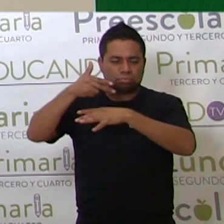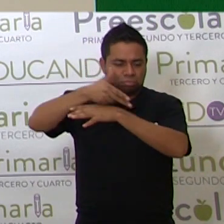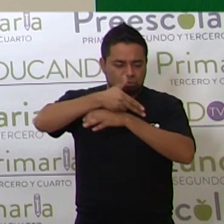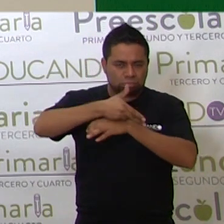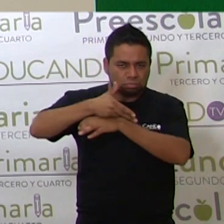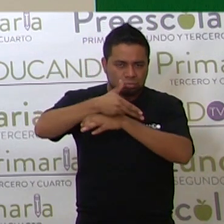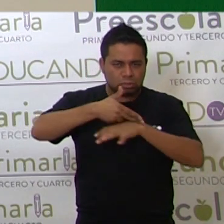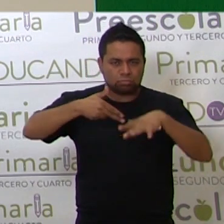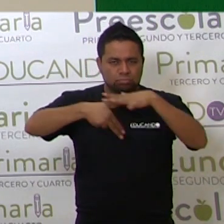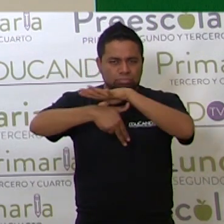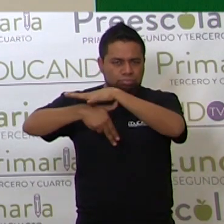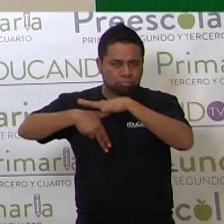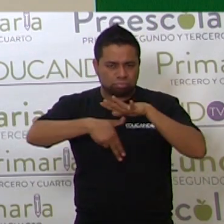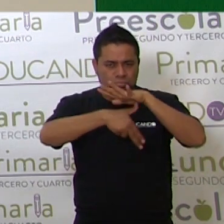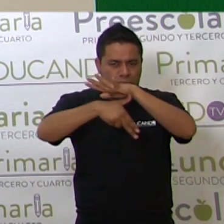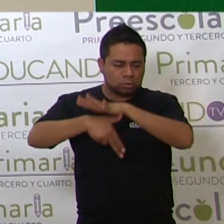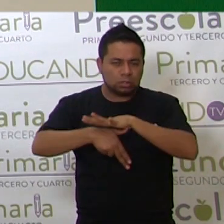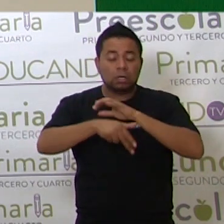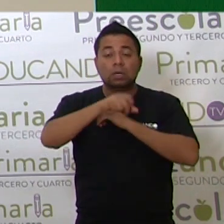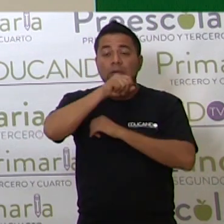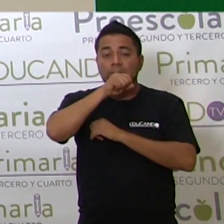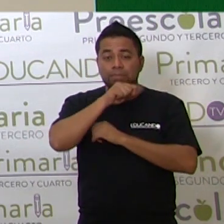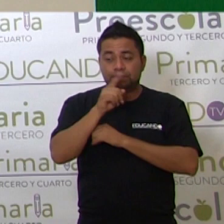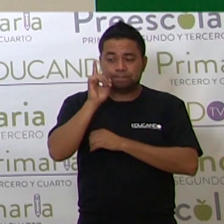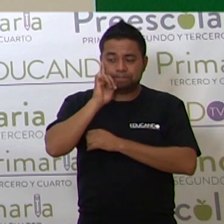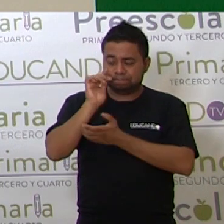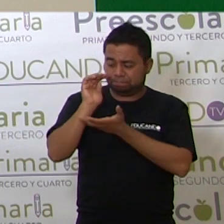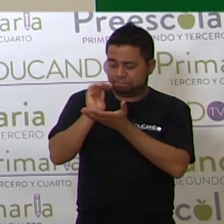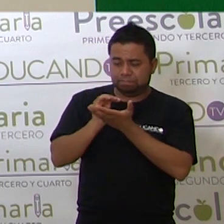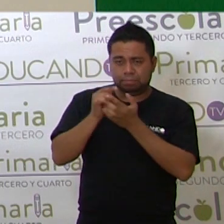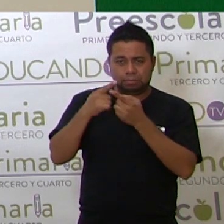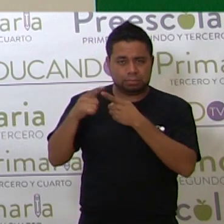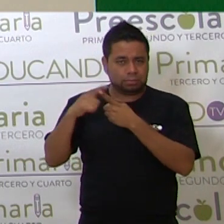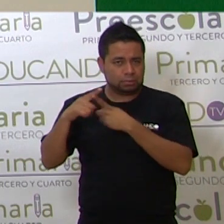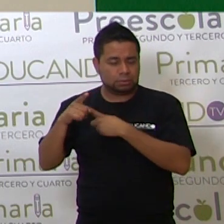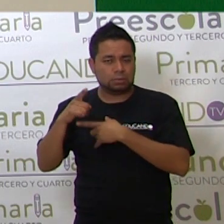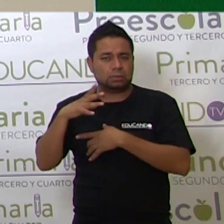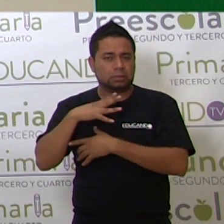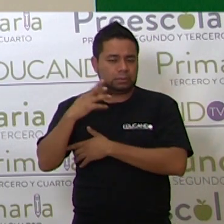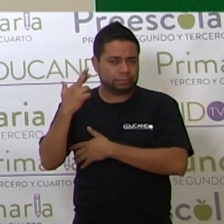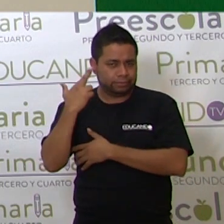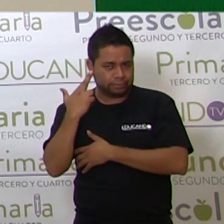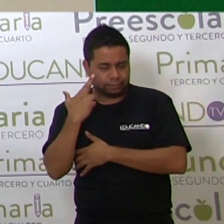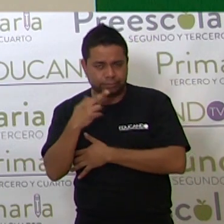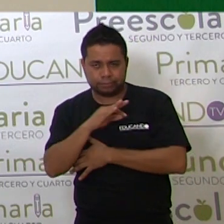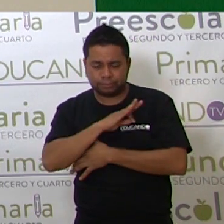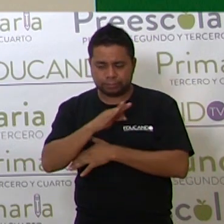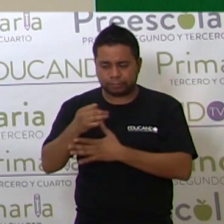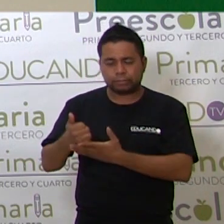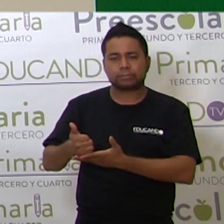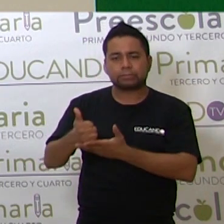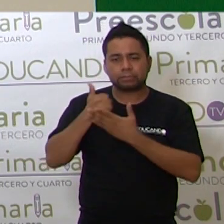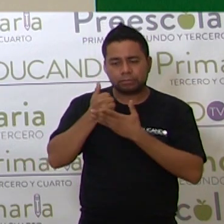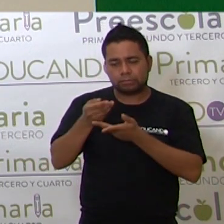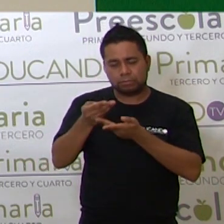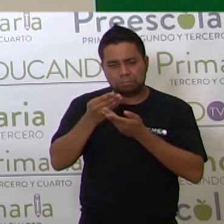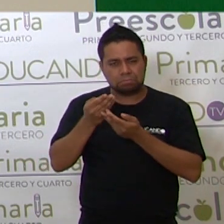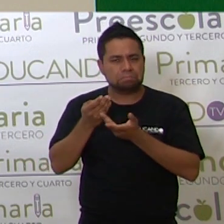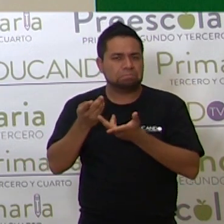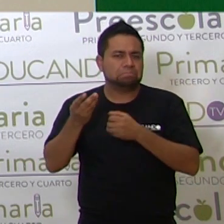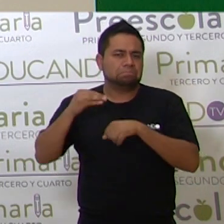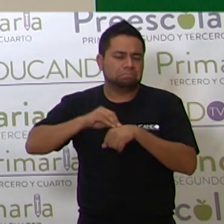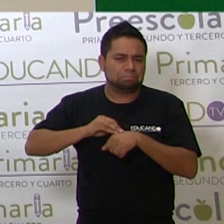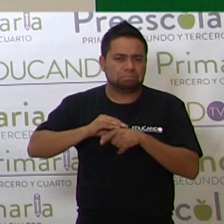celulares pequeños y diferentes elementos auditivos que también podemos nosotros los dispositivos que podemos traer o cargar